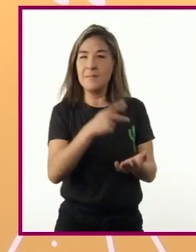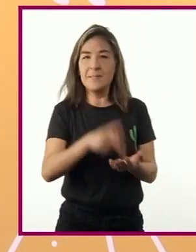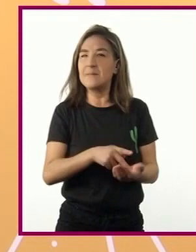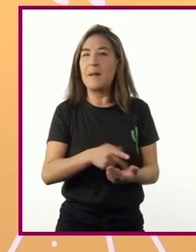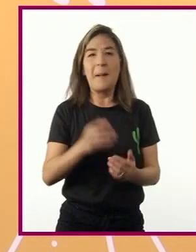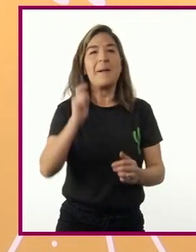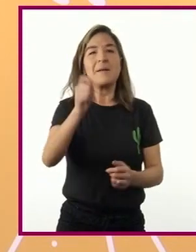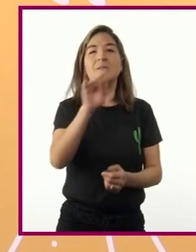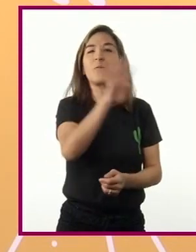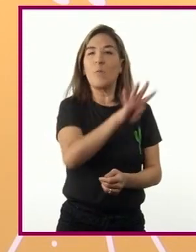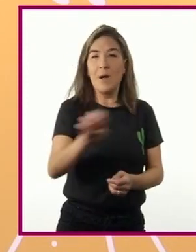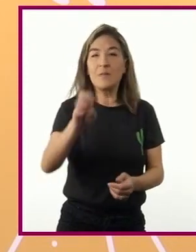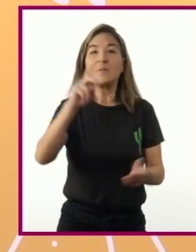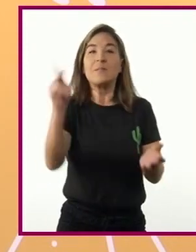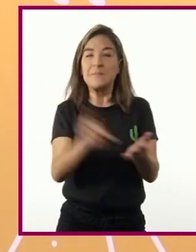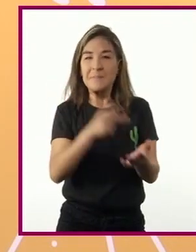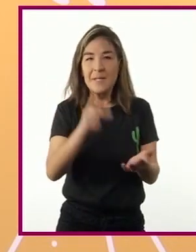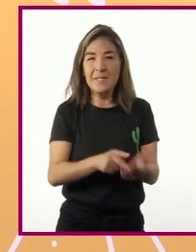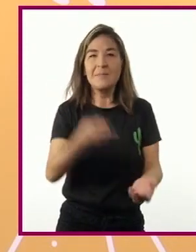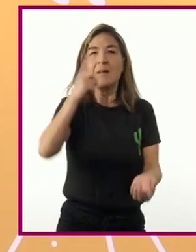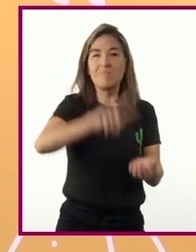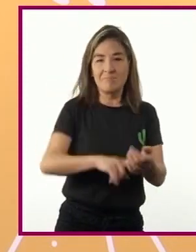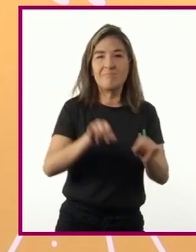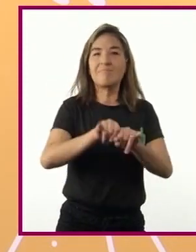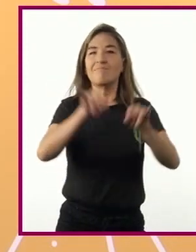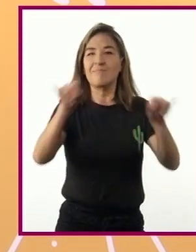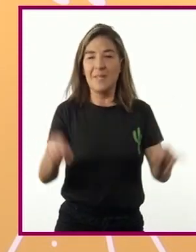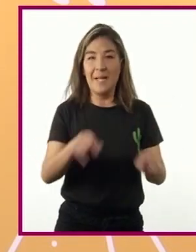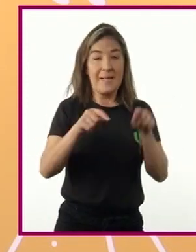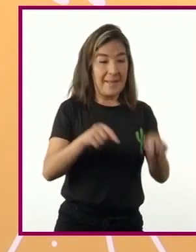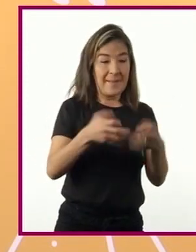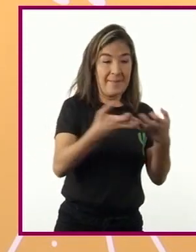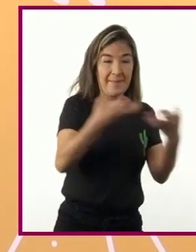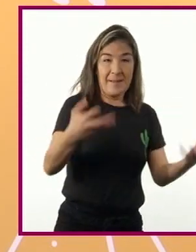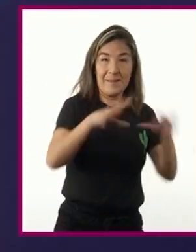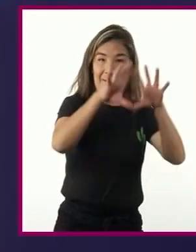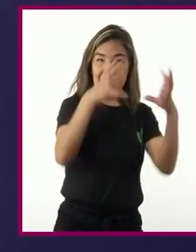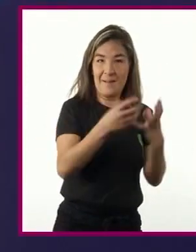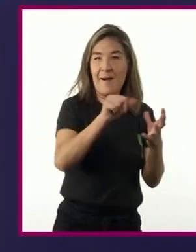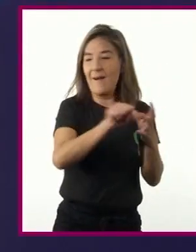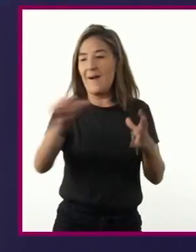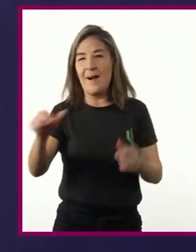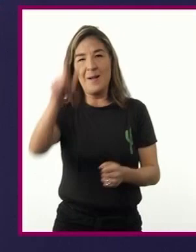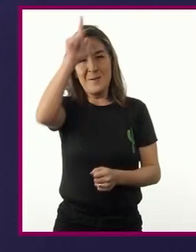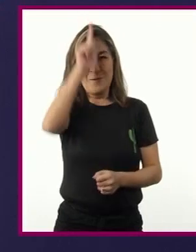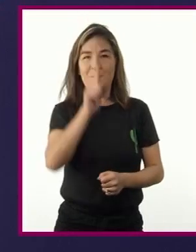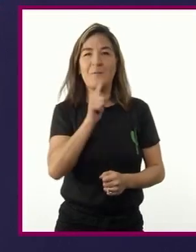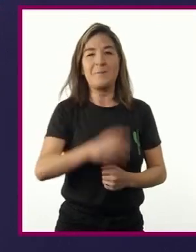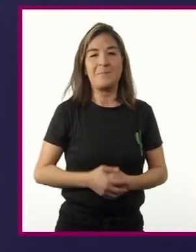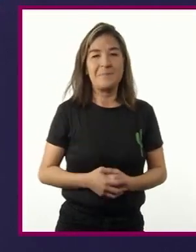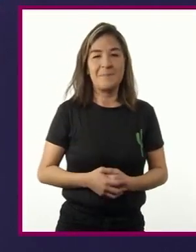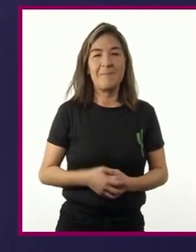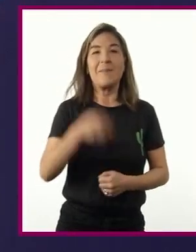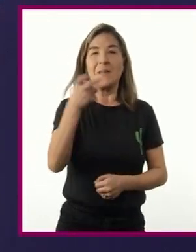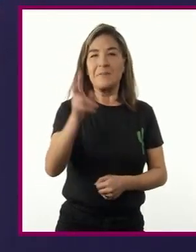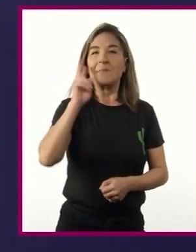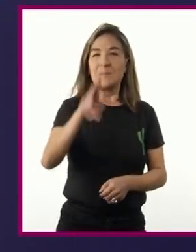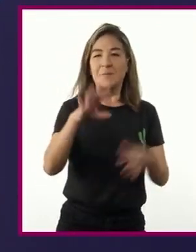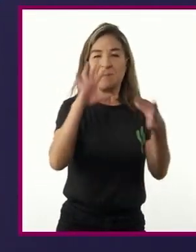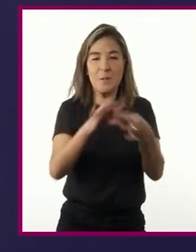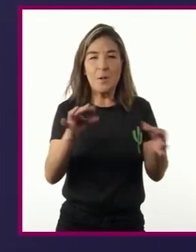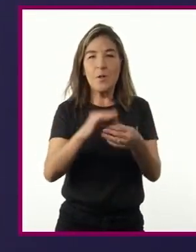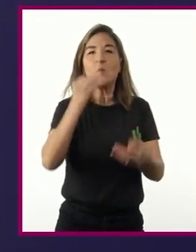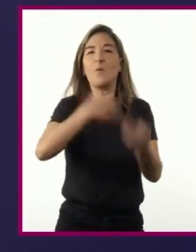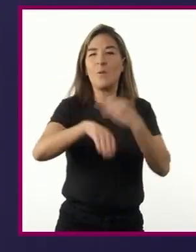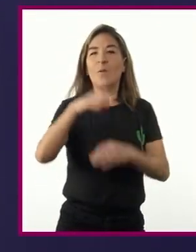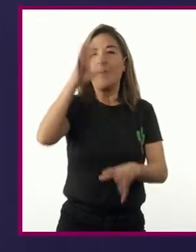de 400 veces la distancia de la Tierra a la Luna. Me ha parecido muy enriquecedor todo